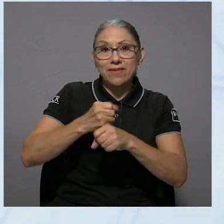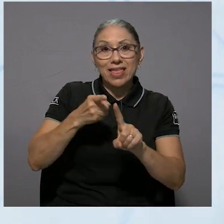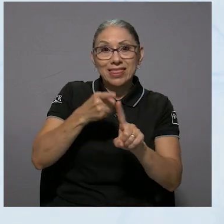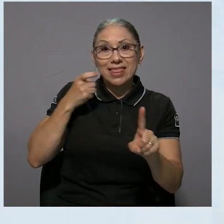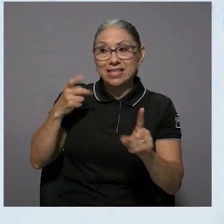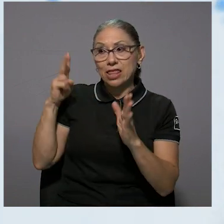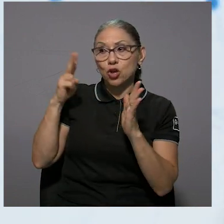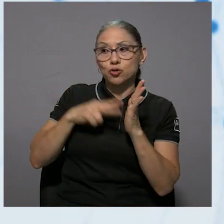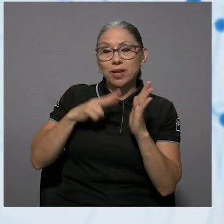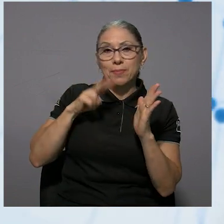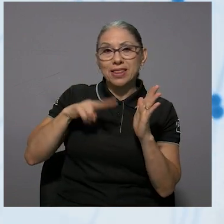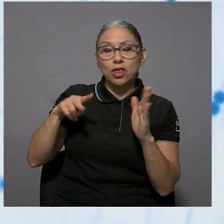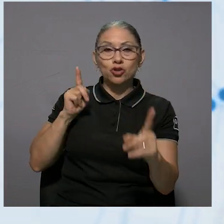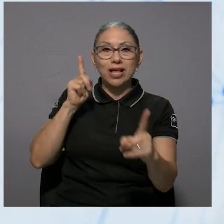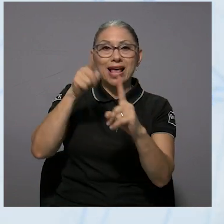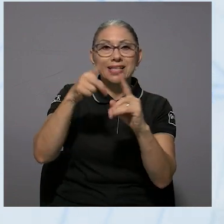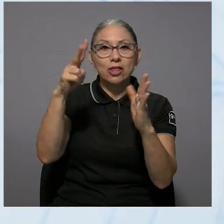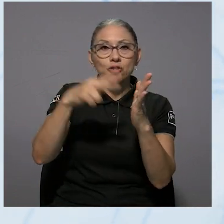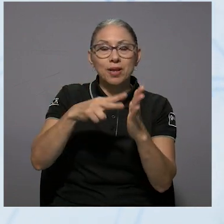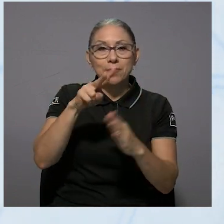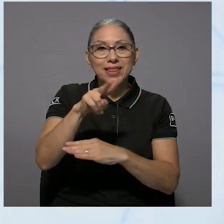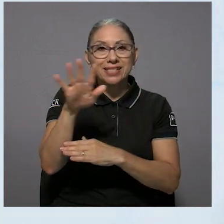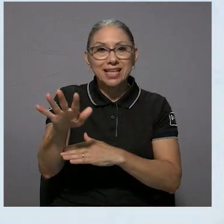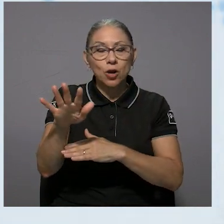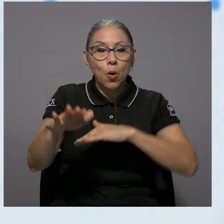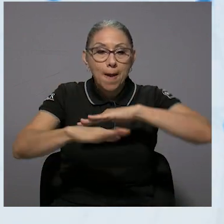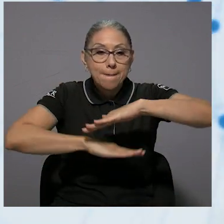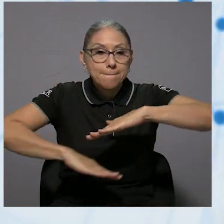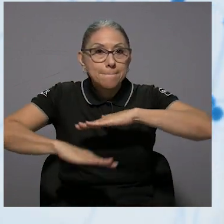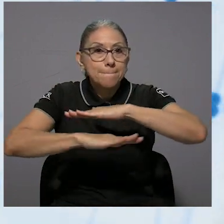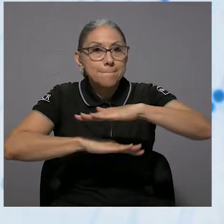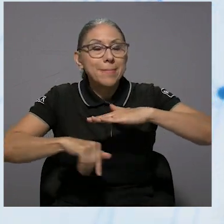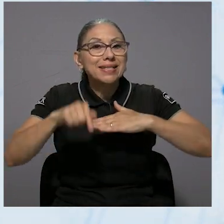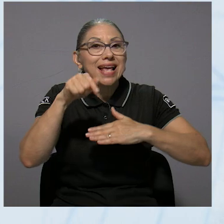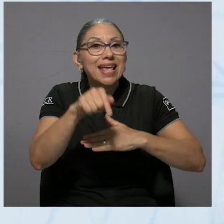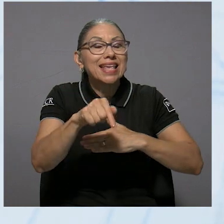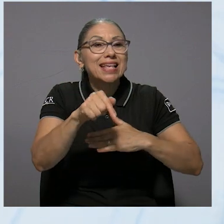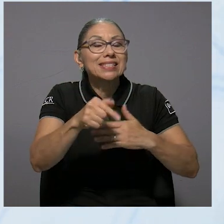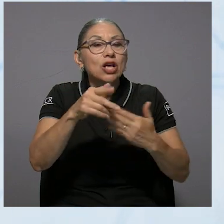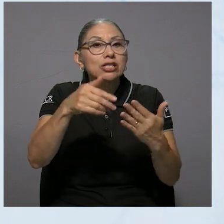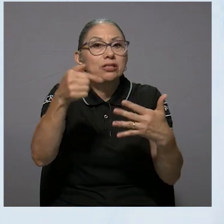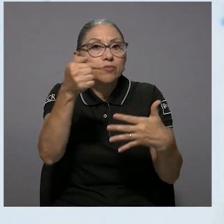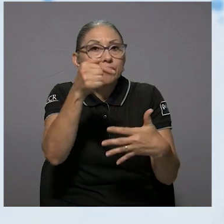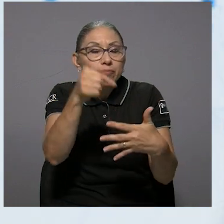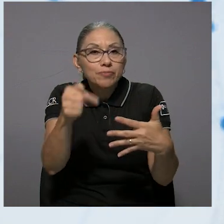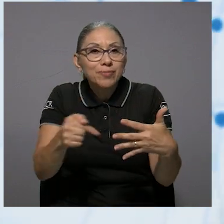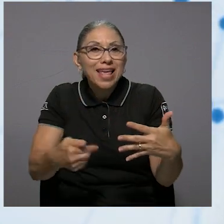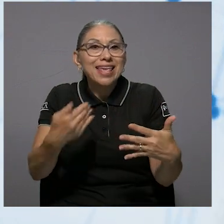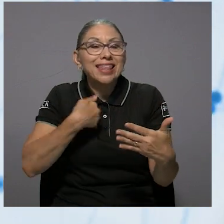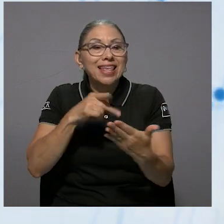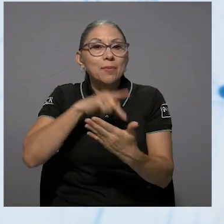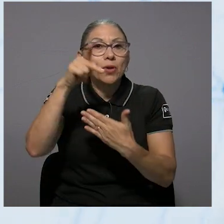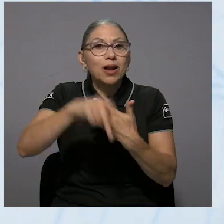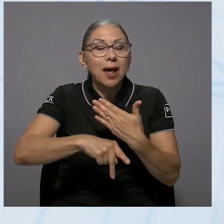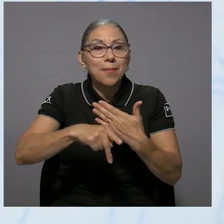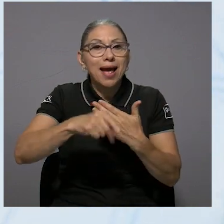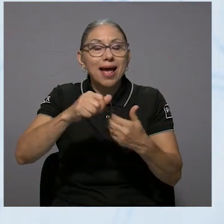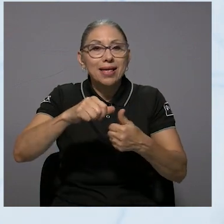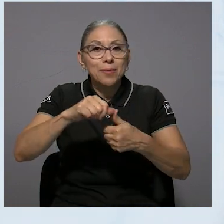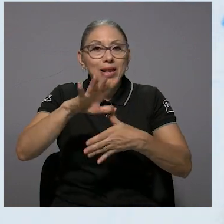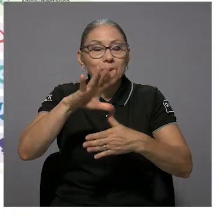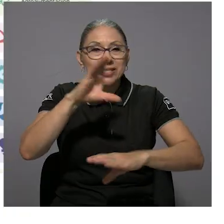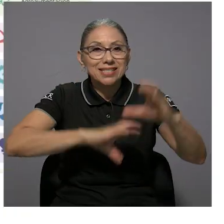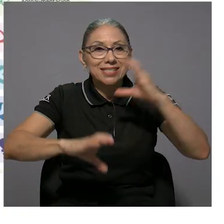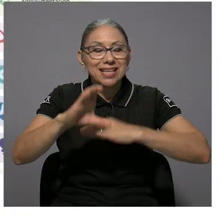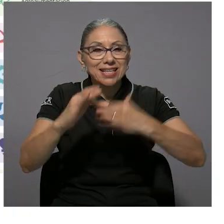del 2022 al 2025, se ampara en estos mecanismos que tiene el Programa Iberoamericano de Ciencia y Tecnología para el Desarrollo,